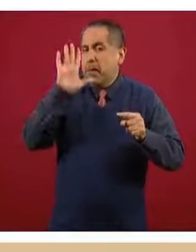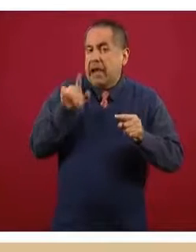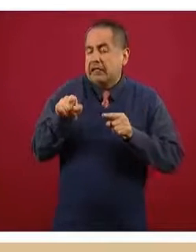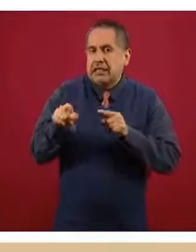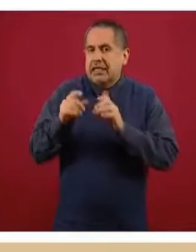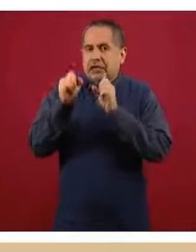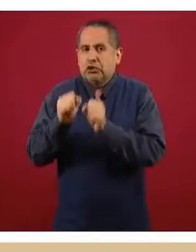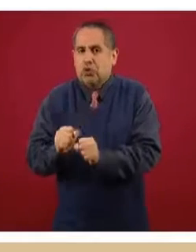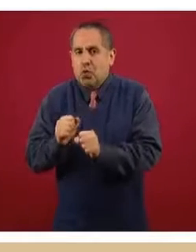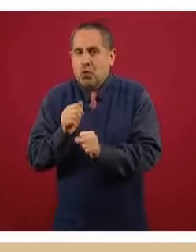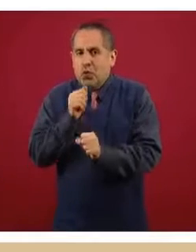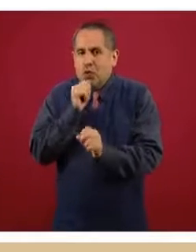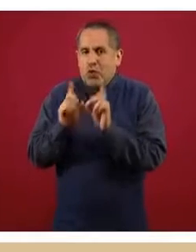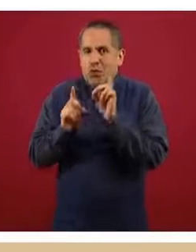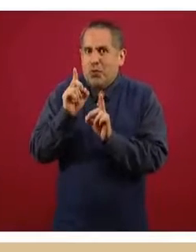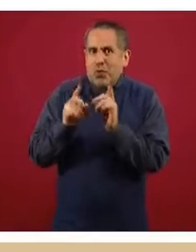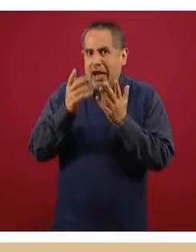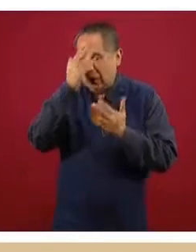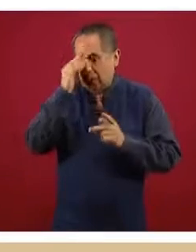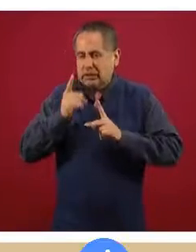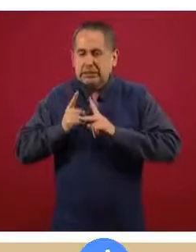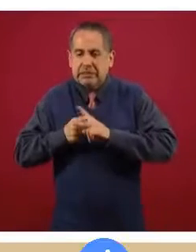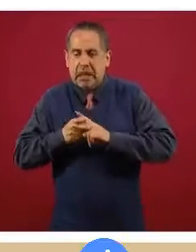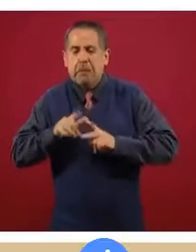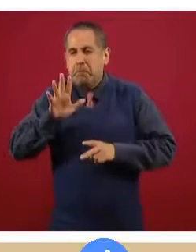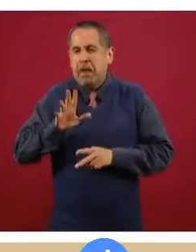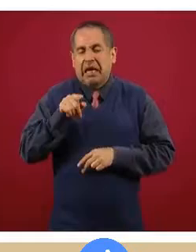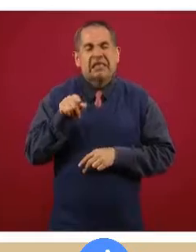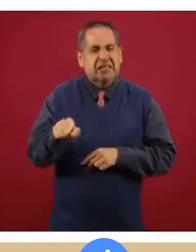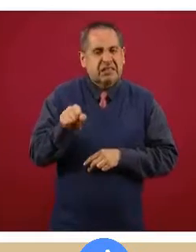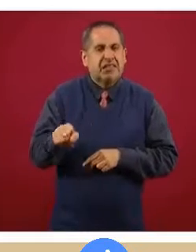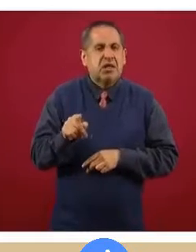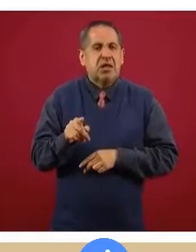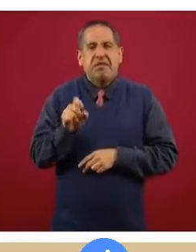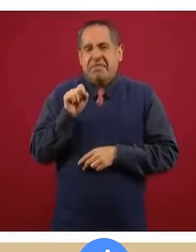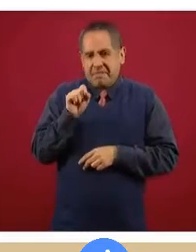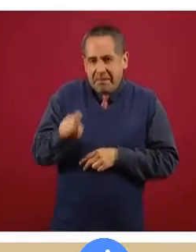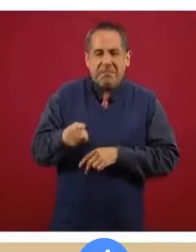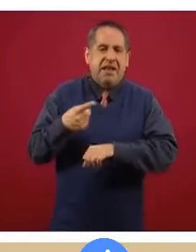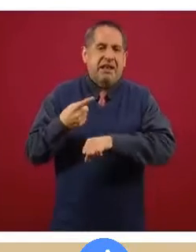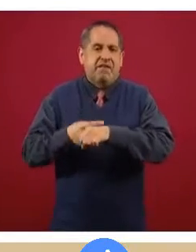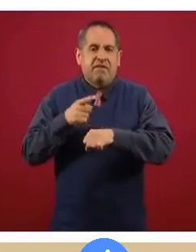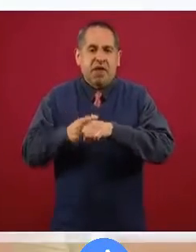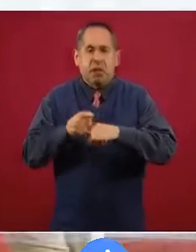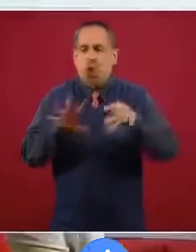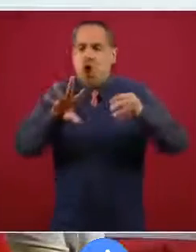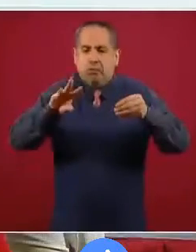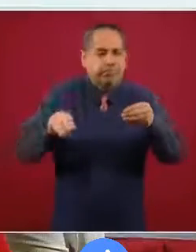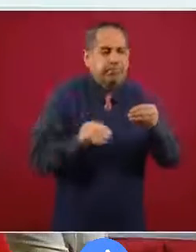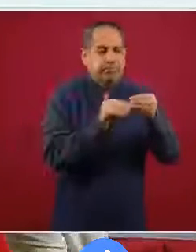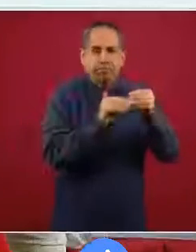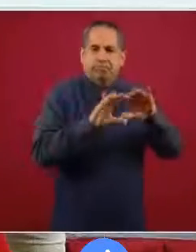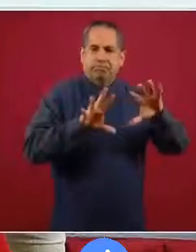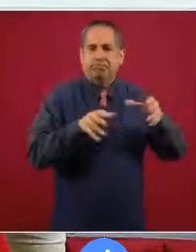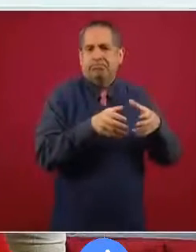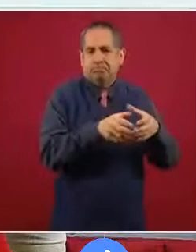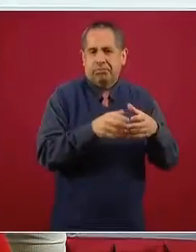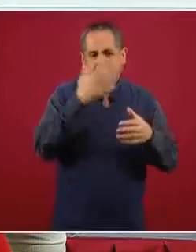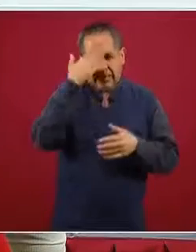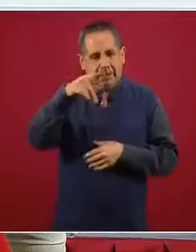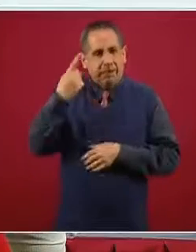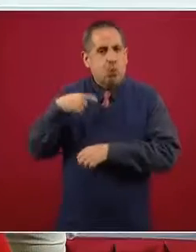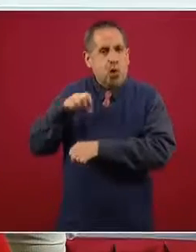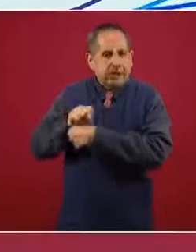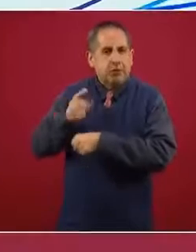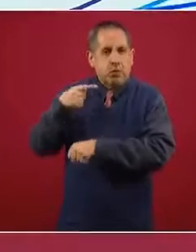sospechosos, aplicando el porcentaje de positividad para cada una de las semanas epidemiológicas en que conocemos este